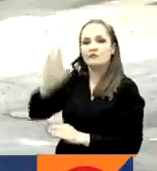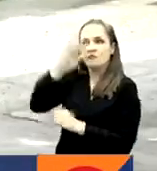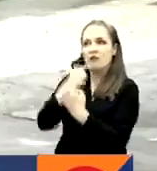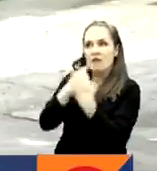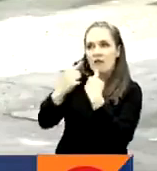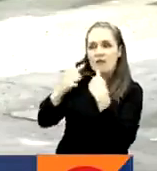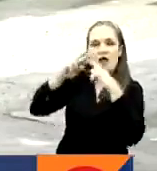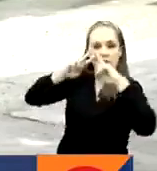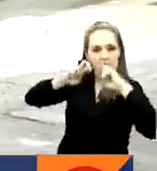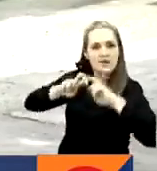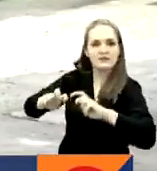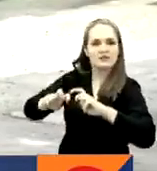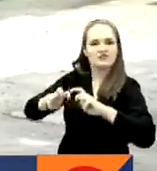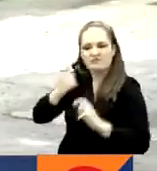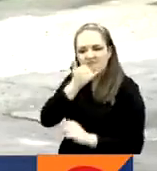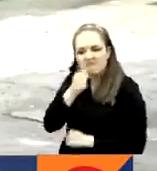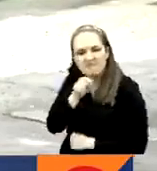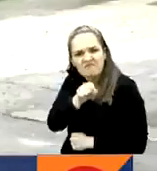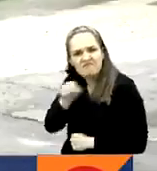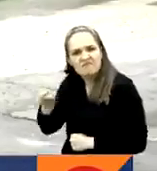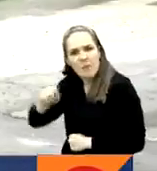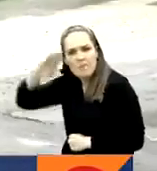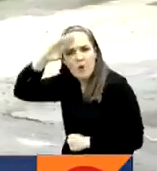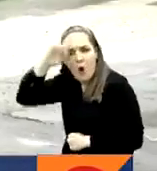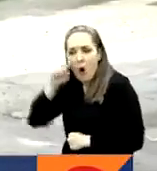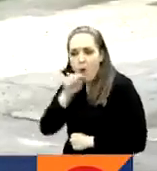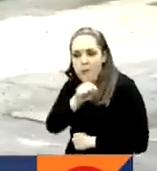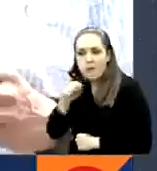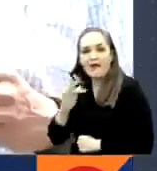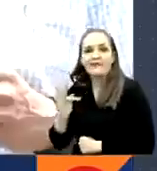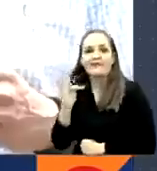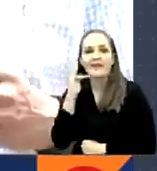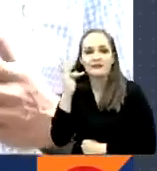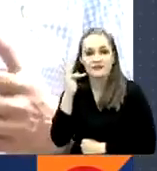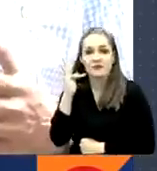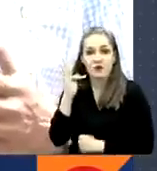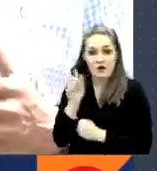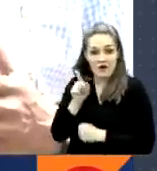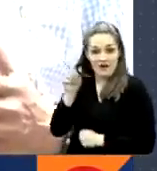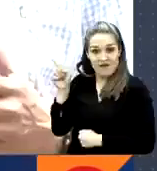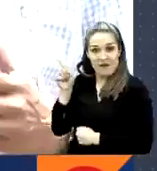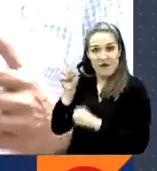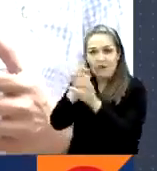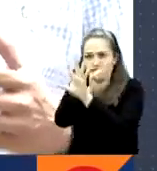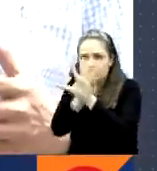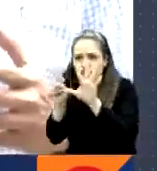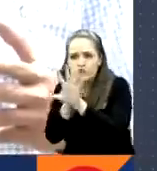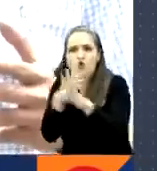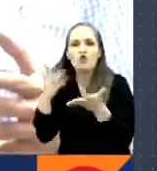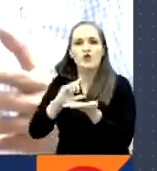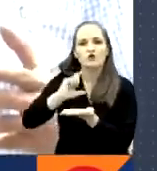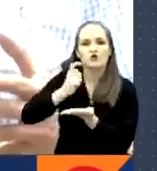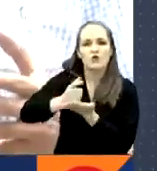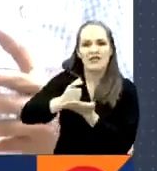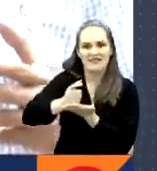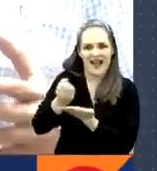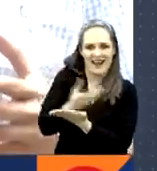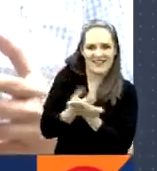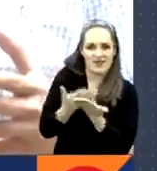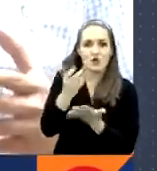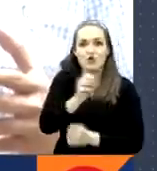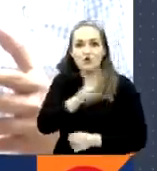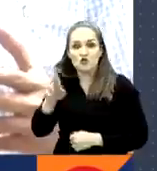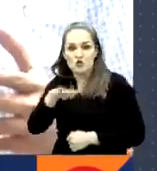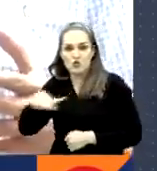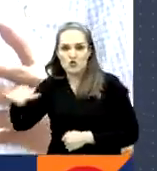través de control interno contra los uniformados que se encontraban precisamente en el lugar. Estamos hablando del barrio Ciudad Jardín, esto en el sur de Cali,